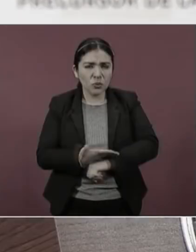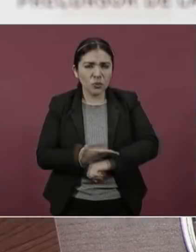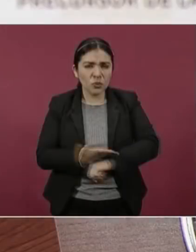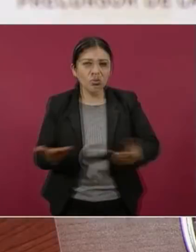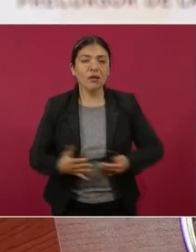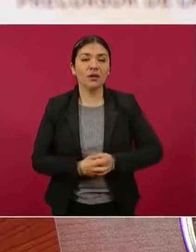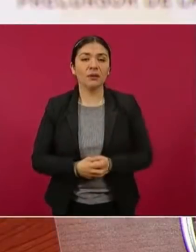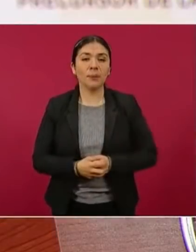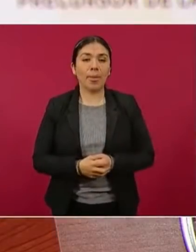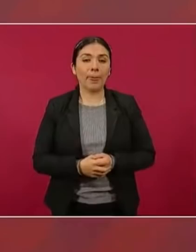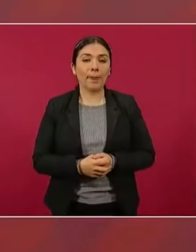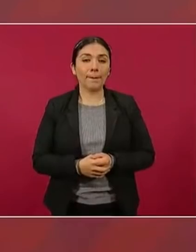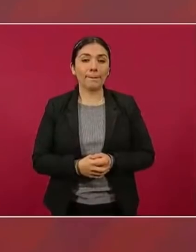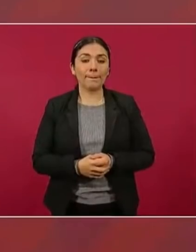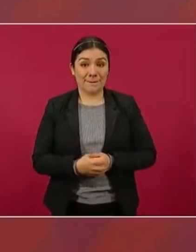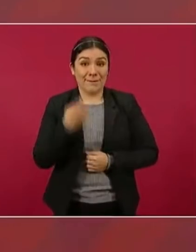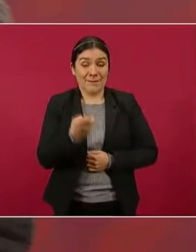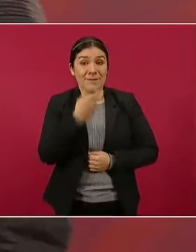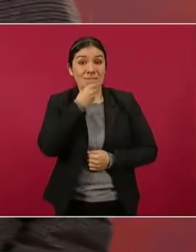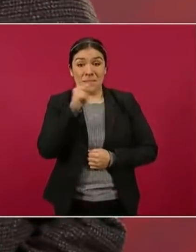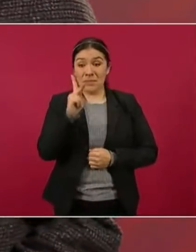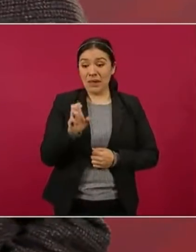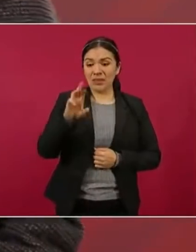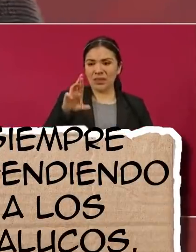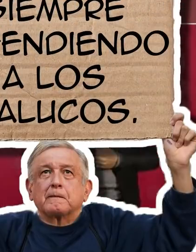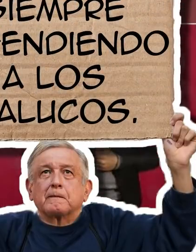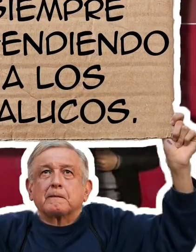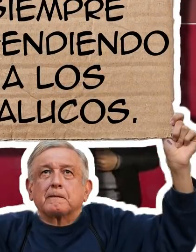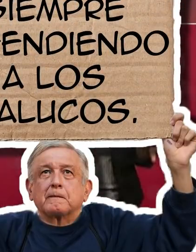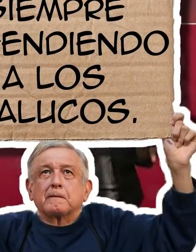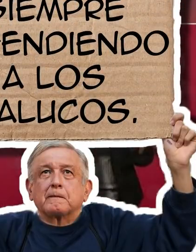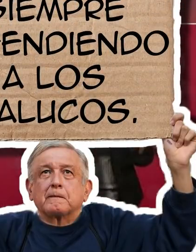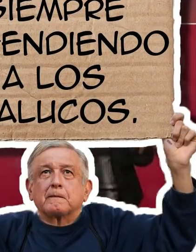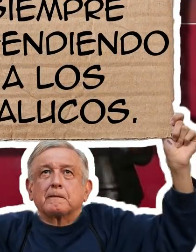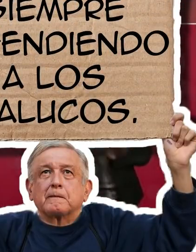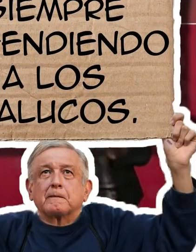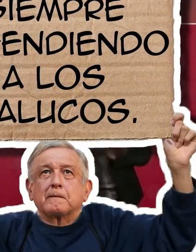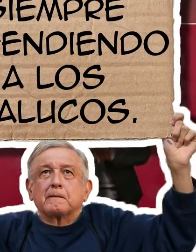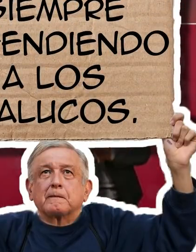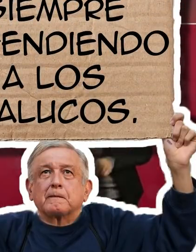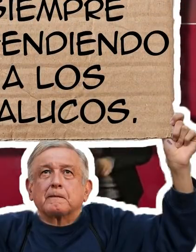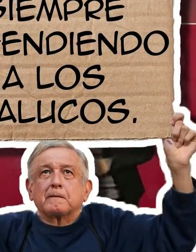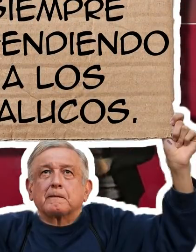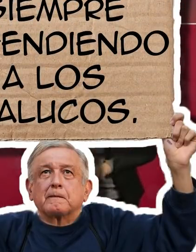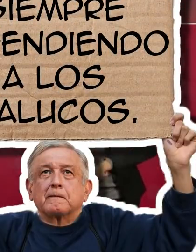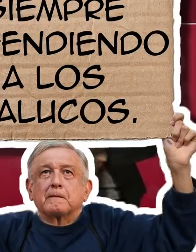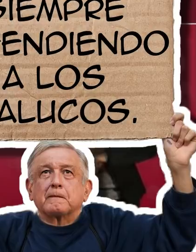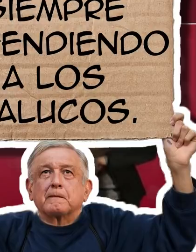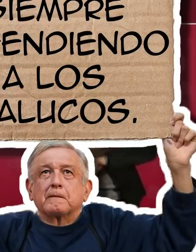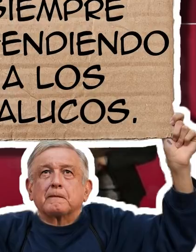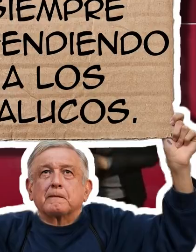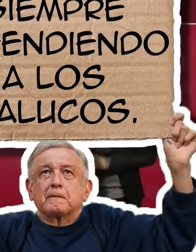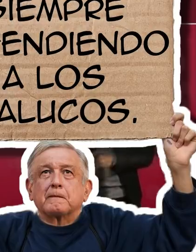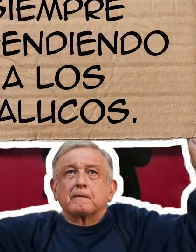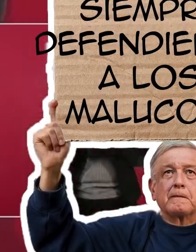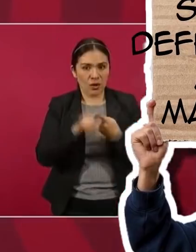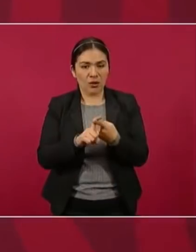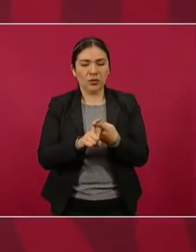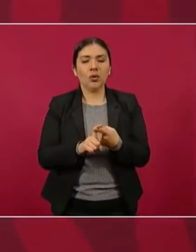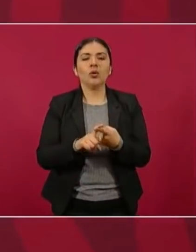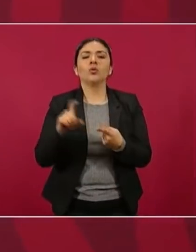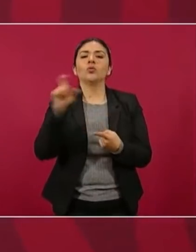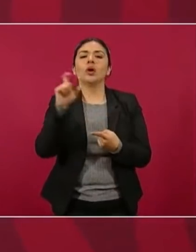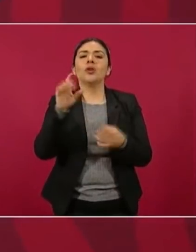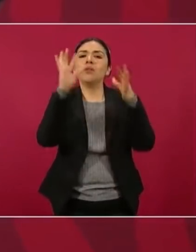vivido. Entonces Pedro, de manera muy sensata, responsable, ya había pasado otra cuando dio una